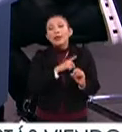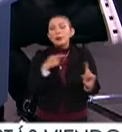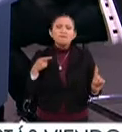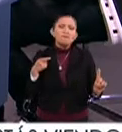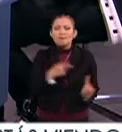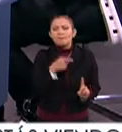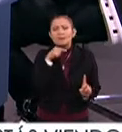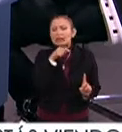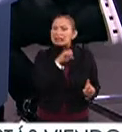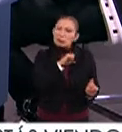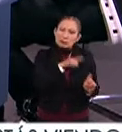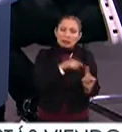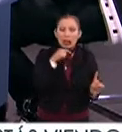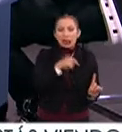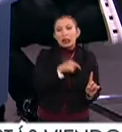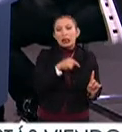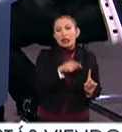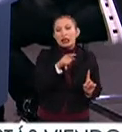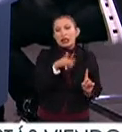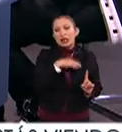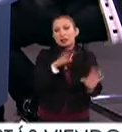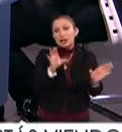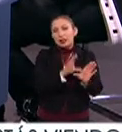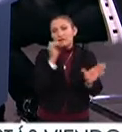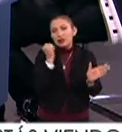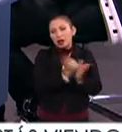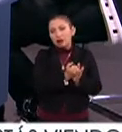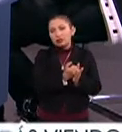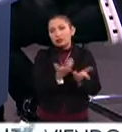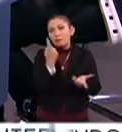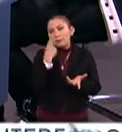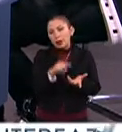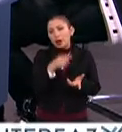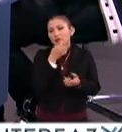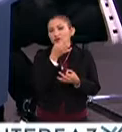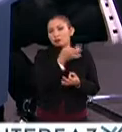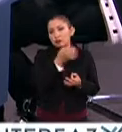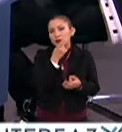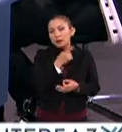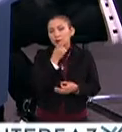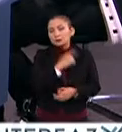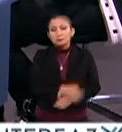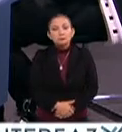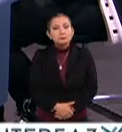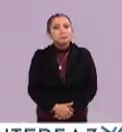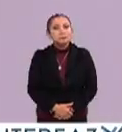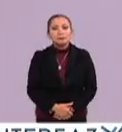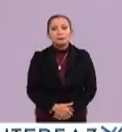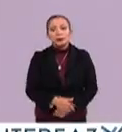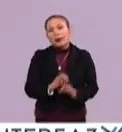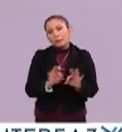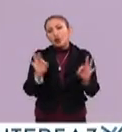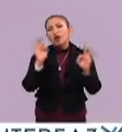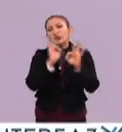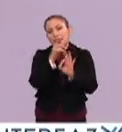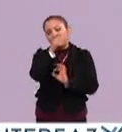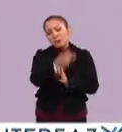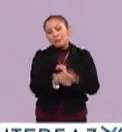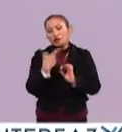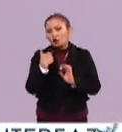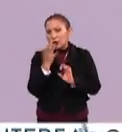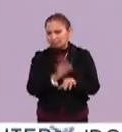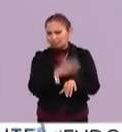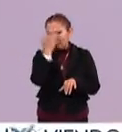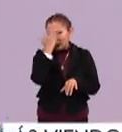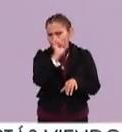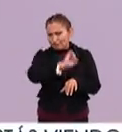ser específicamente alguien certificado para la nutrición de los diabéticos? Es importante que sea una persona